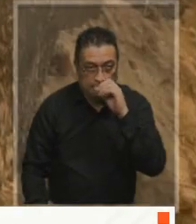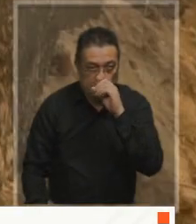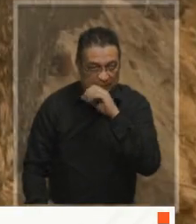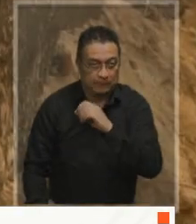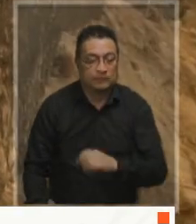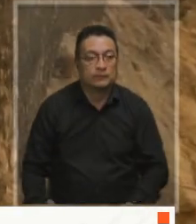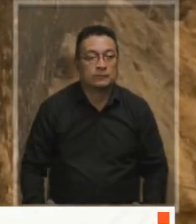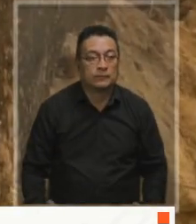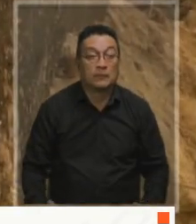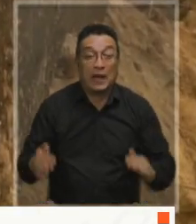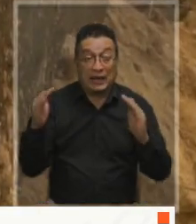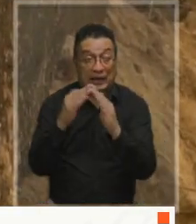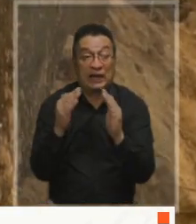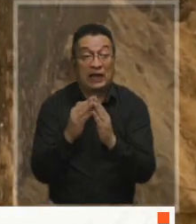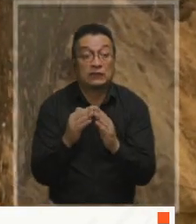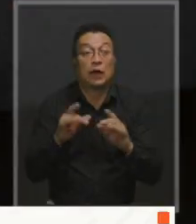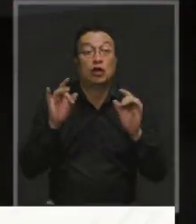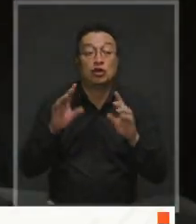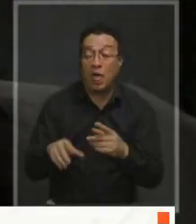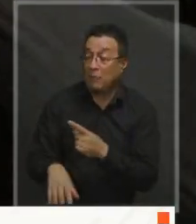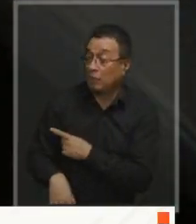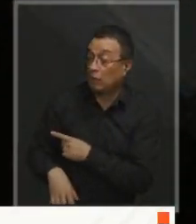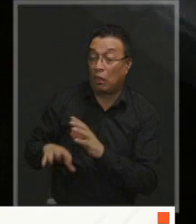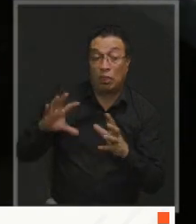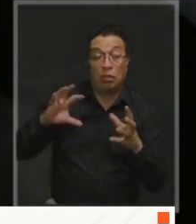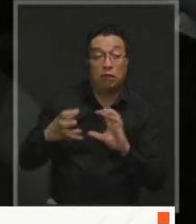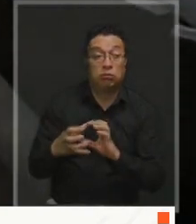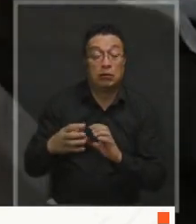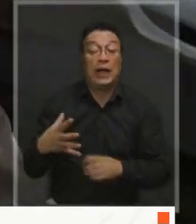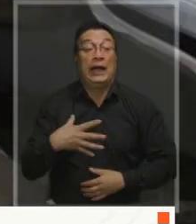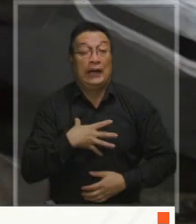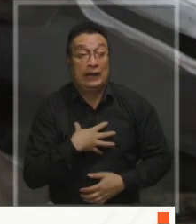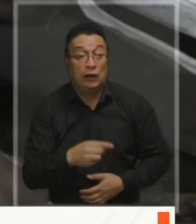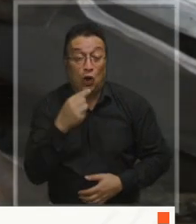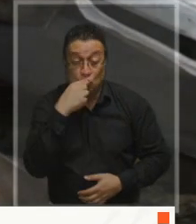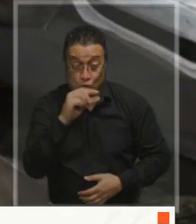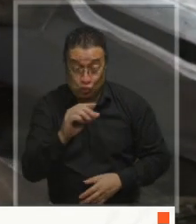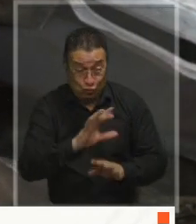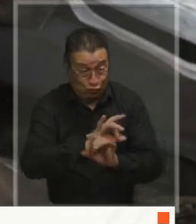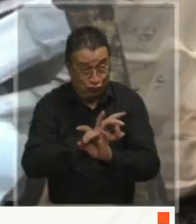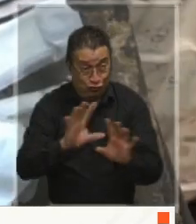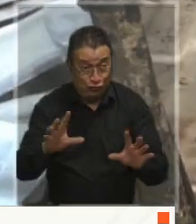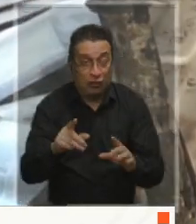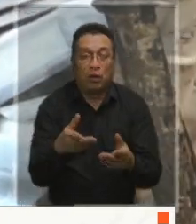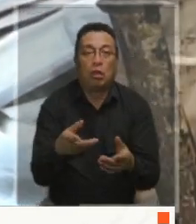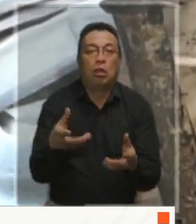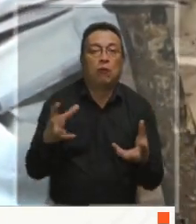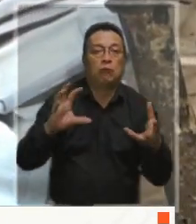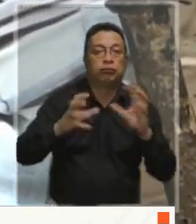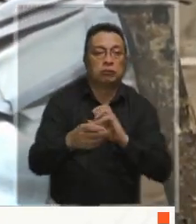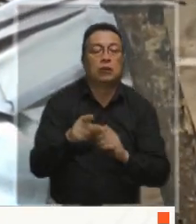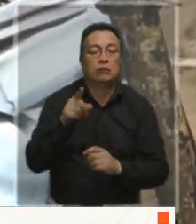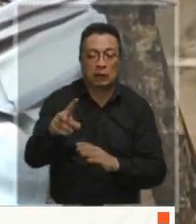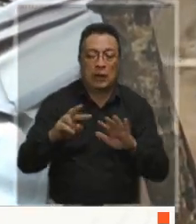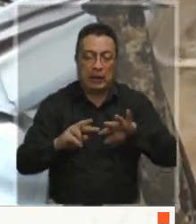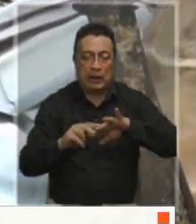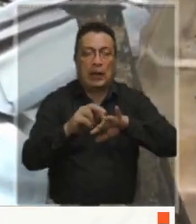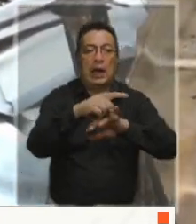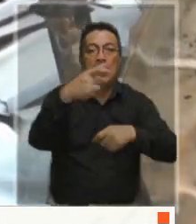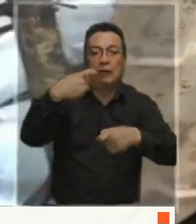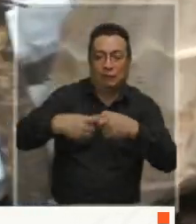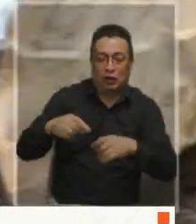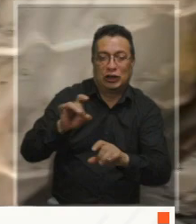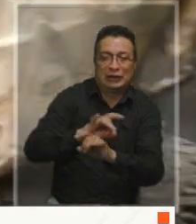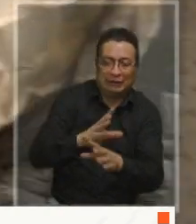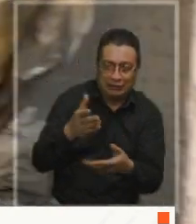de su casa Solo lo que se ve de la de su hijo recién terminada solo esto allí tenía la escala metal que